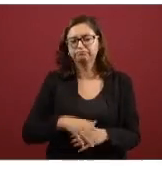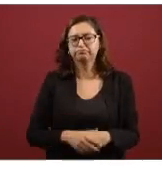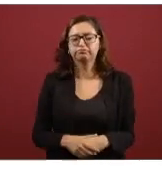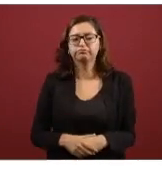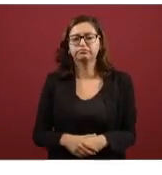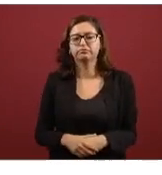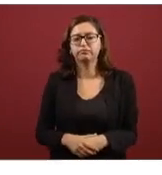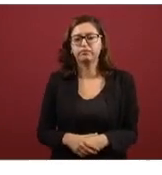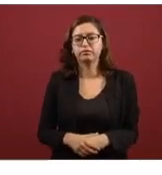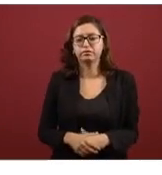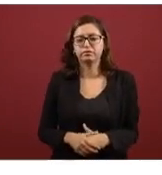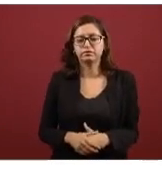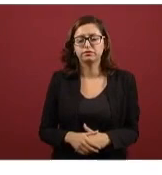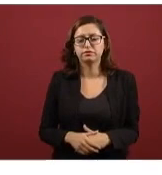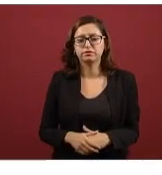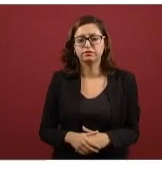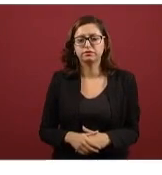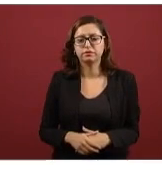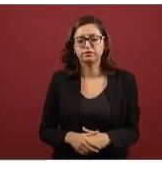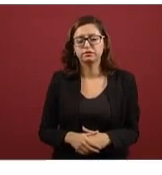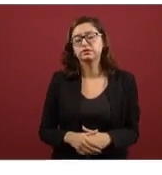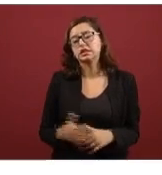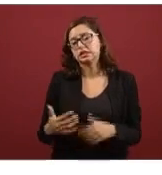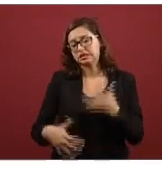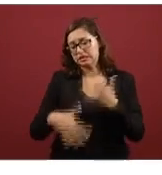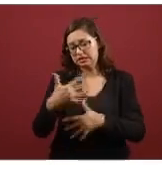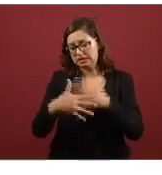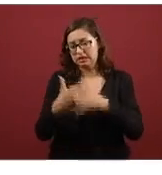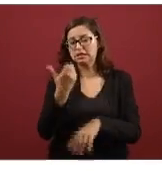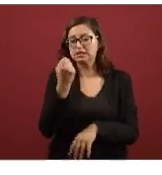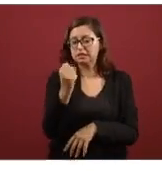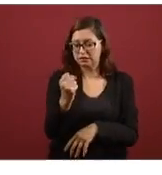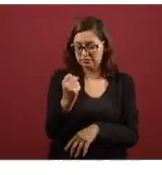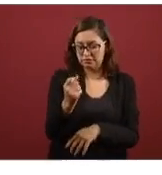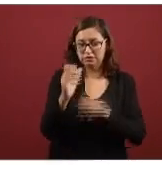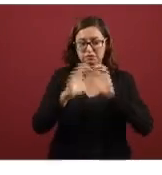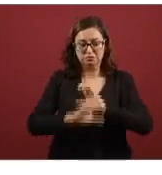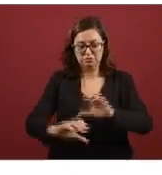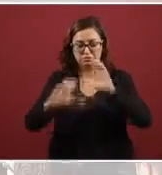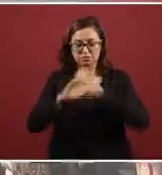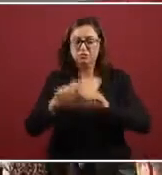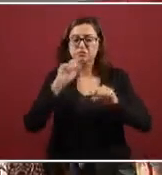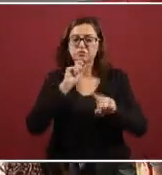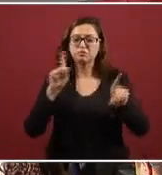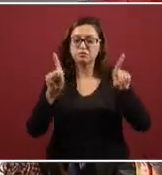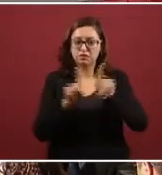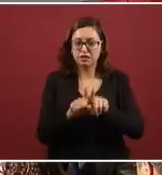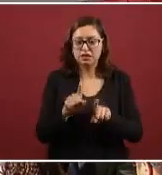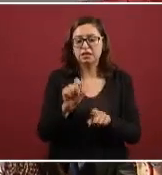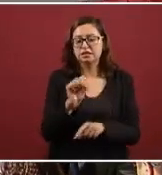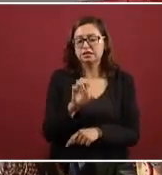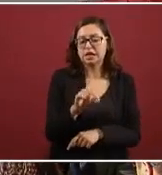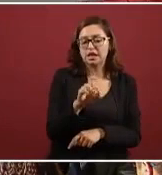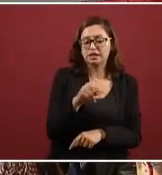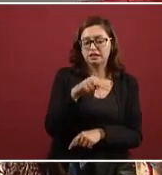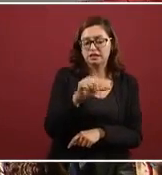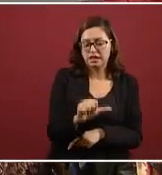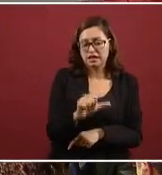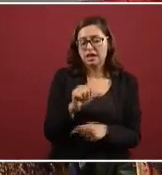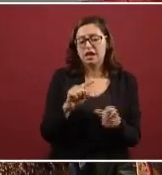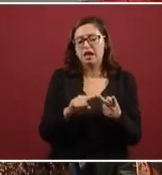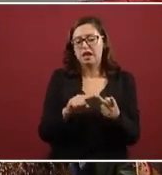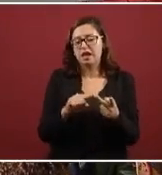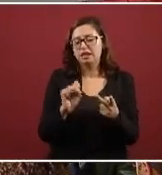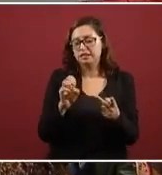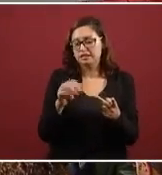15 de septiembre la vamos a concluir con un concierto en el que participarán también el mariachi conjunto de la Secretaría de la Defensa Nacional, de la